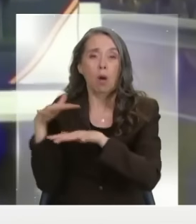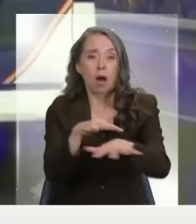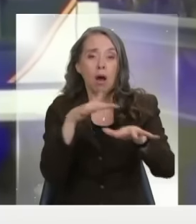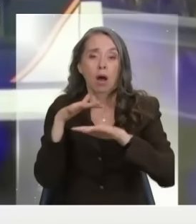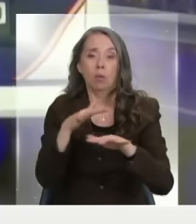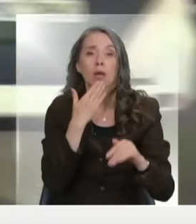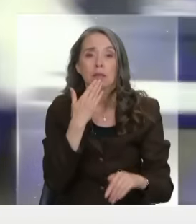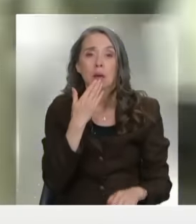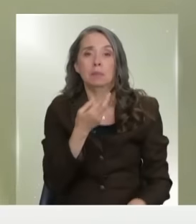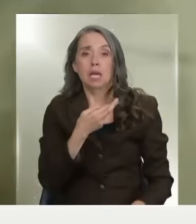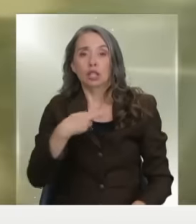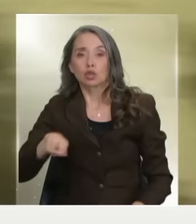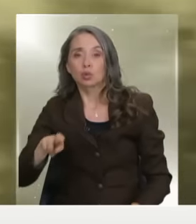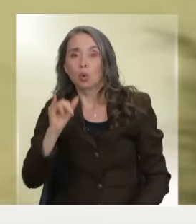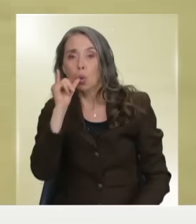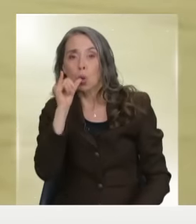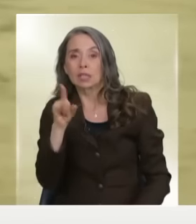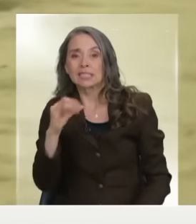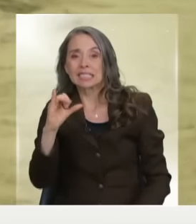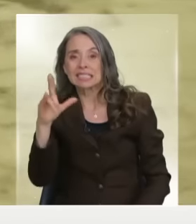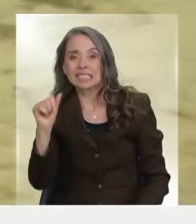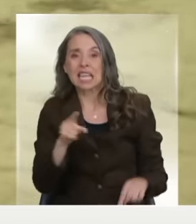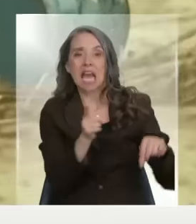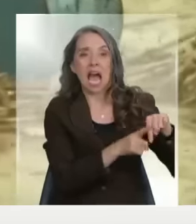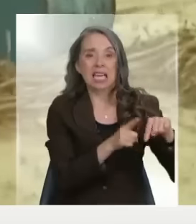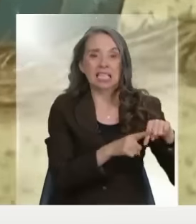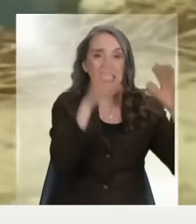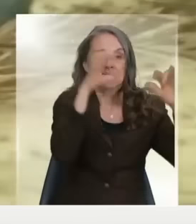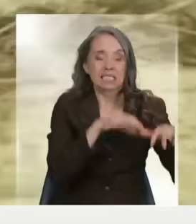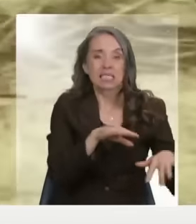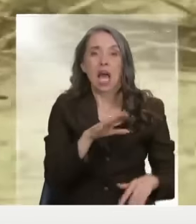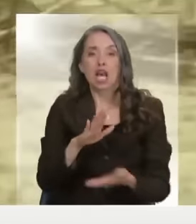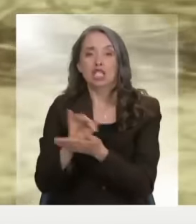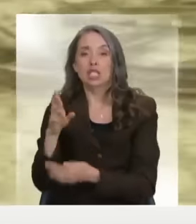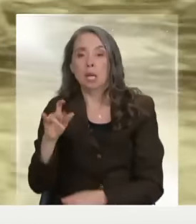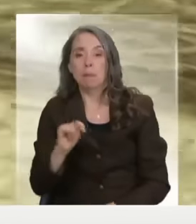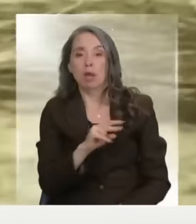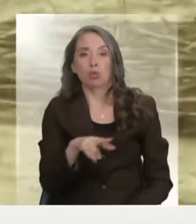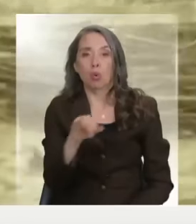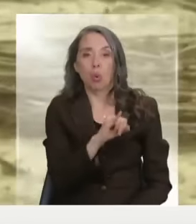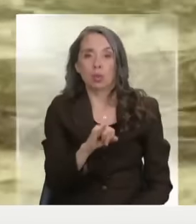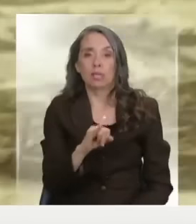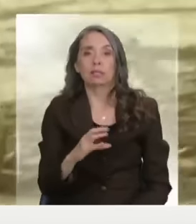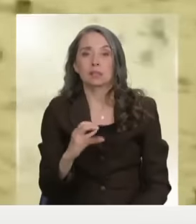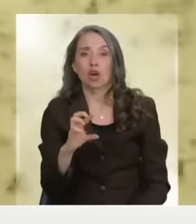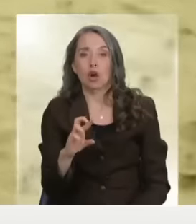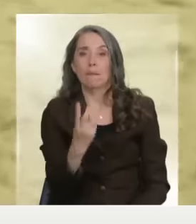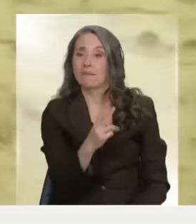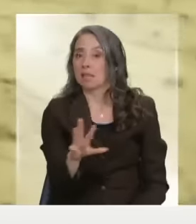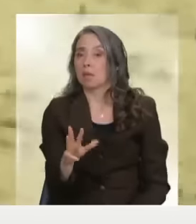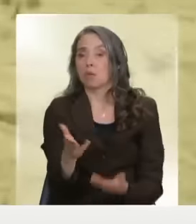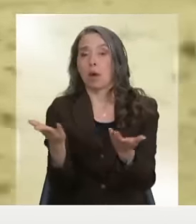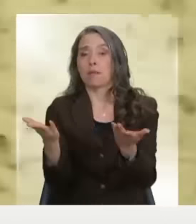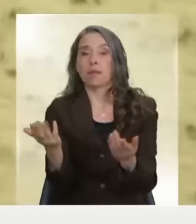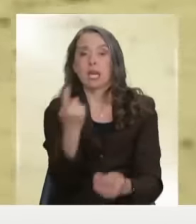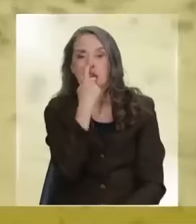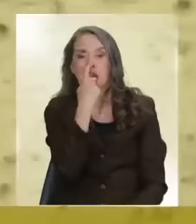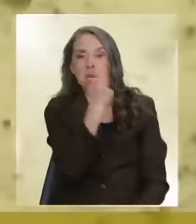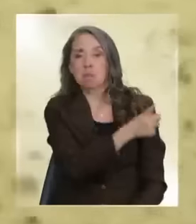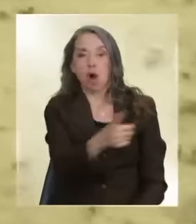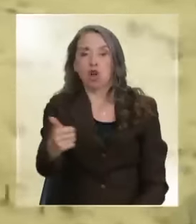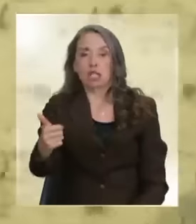también en el sur de Sicilia, en Grecia, en Chipre y Túnez. Y mientras tanto en la COP29 reina la